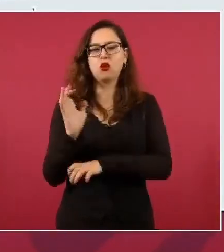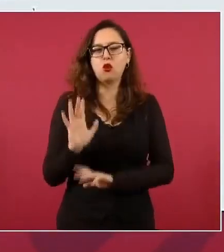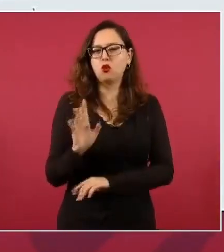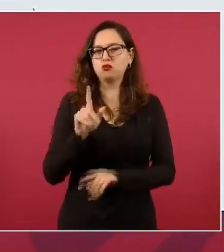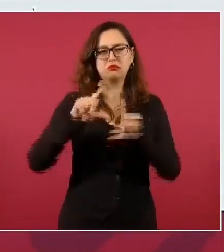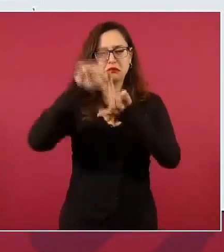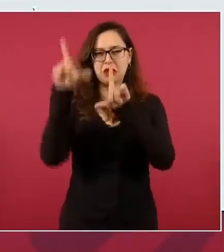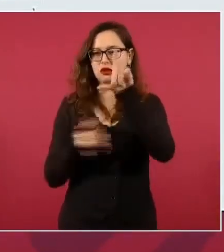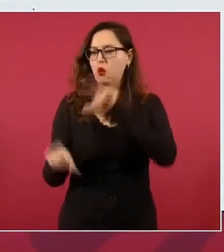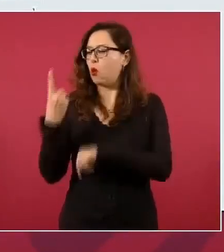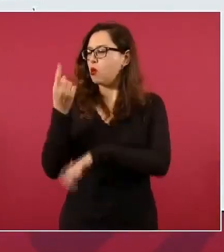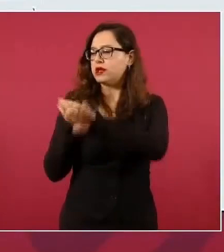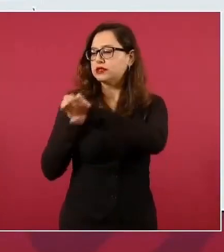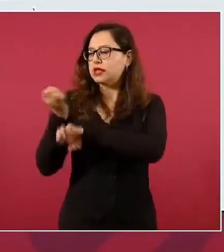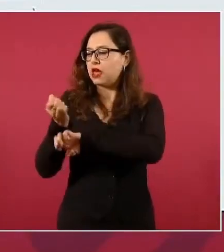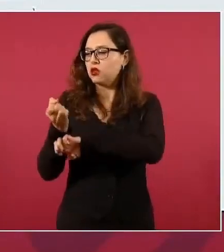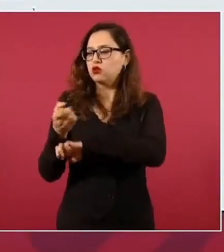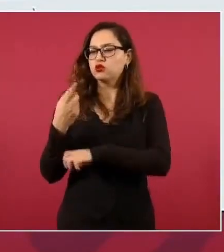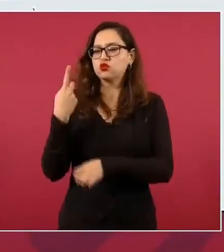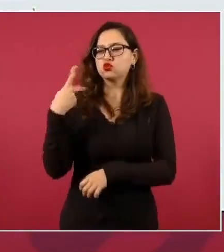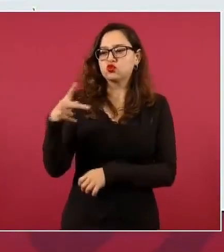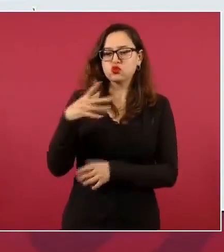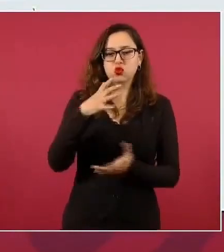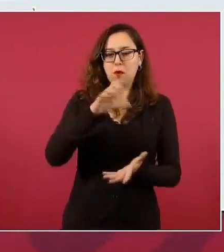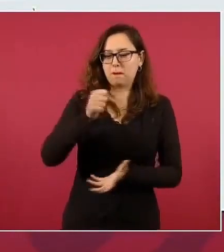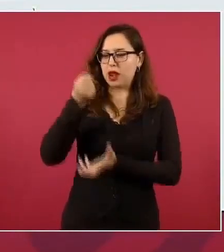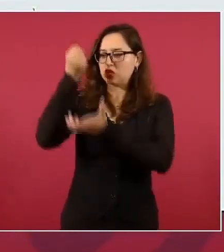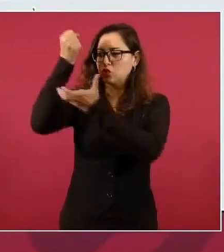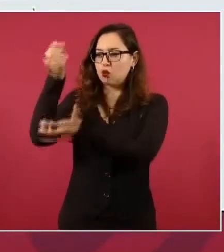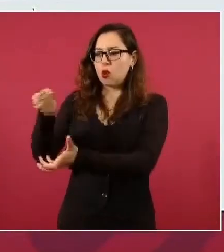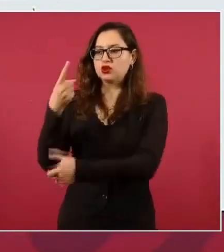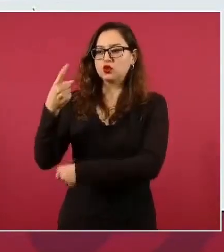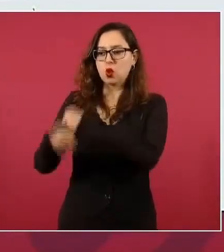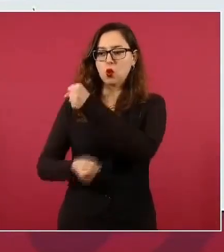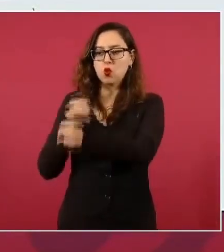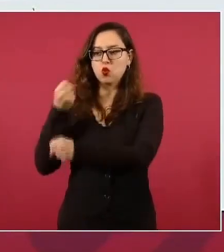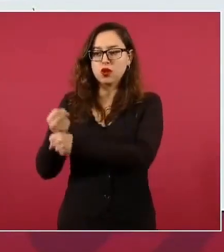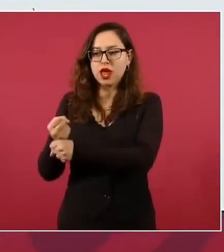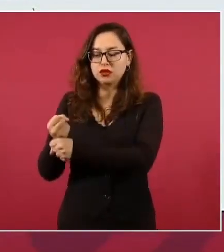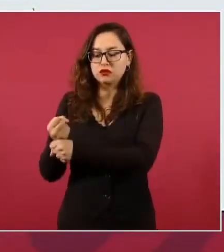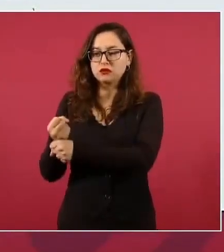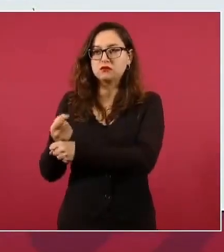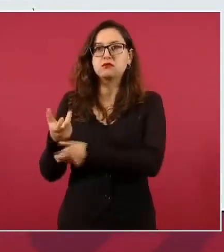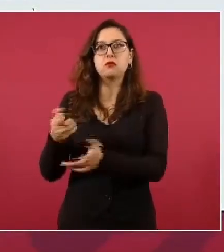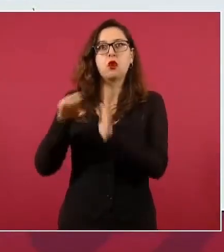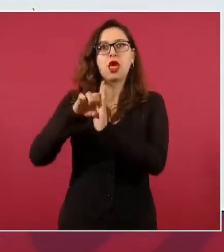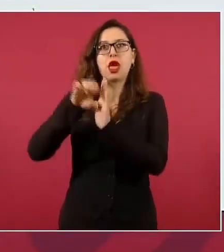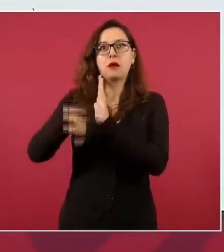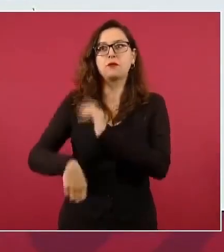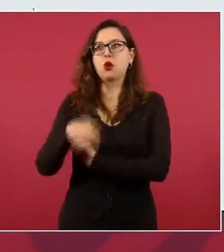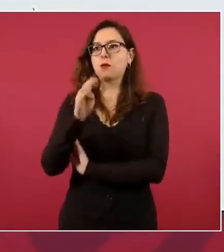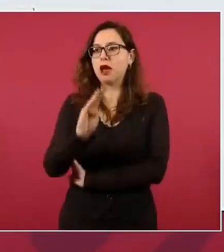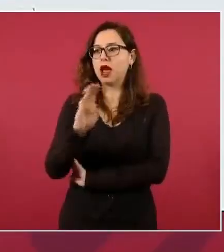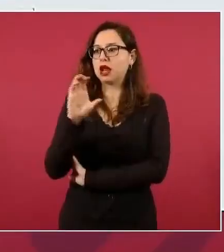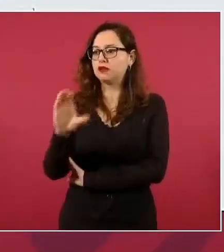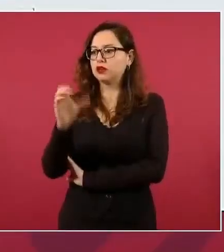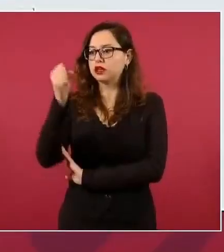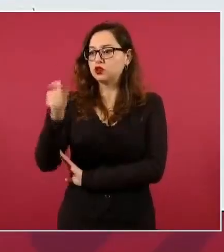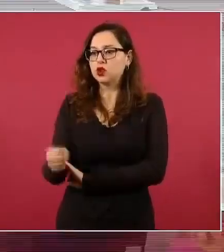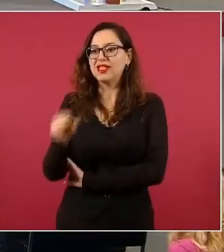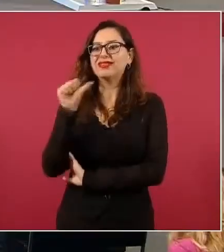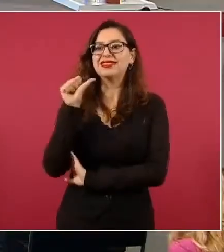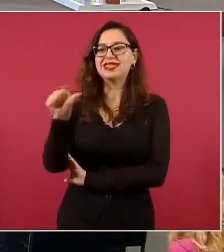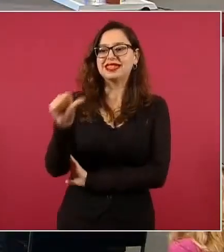de la República, hasta más. Baja California Sur tiene 16,000 millones